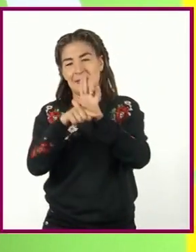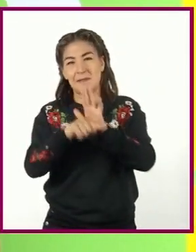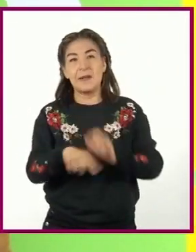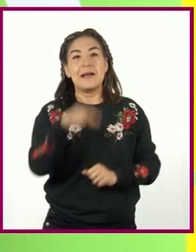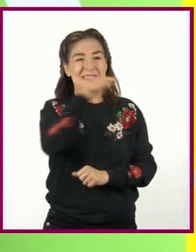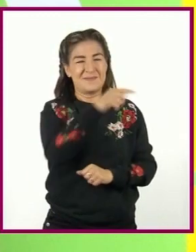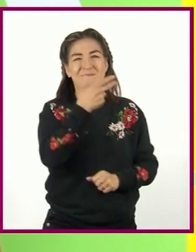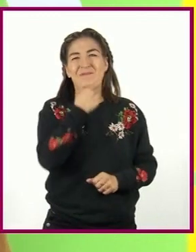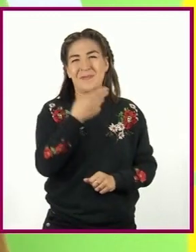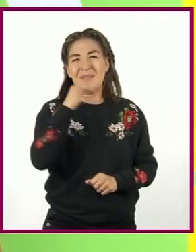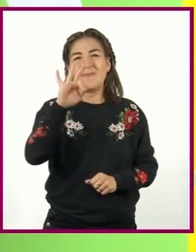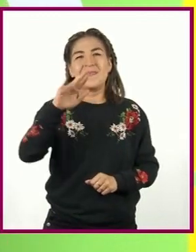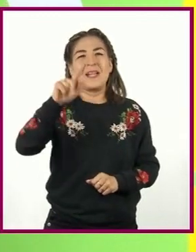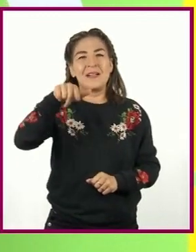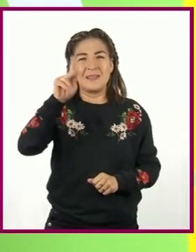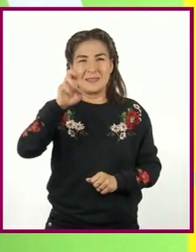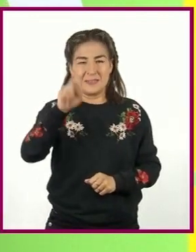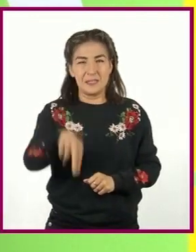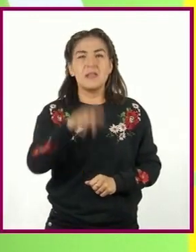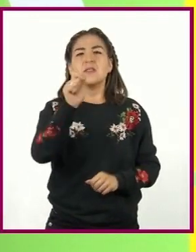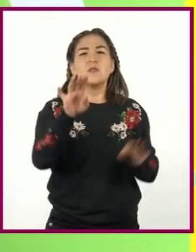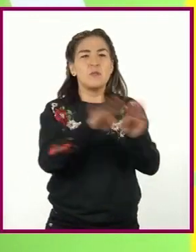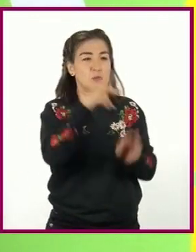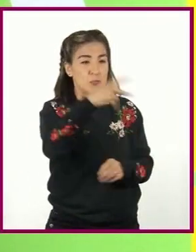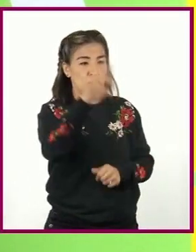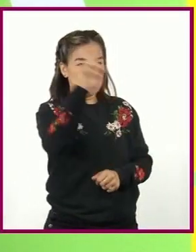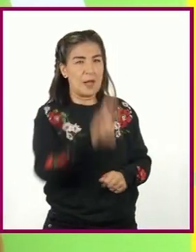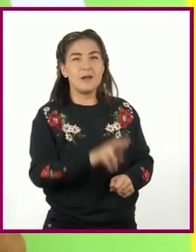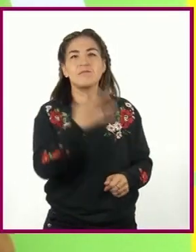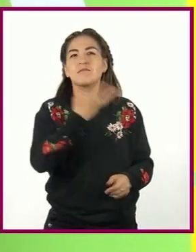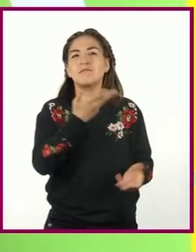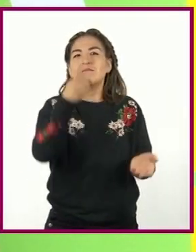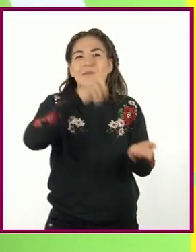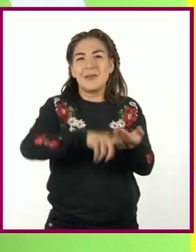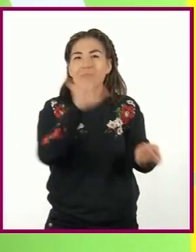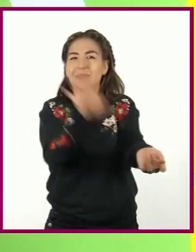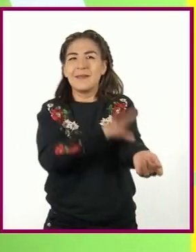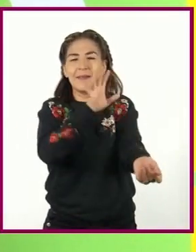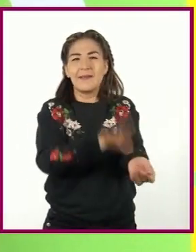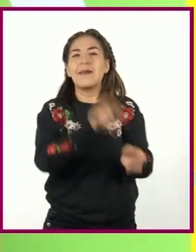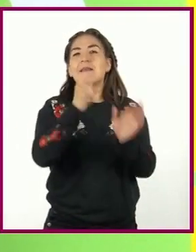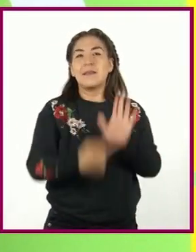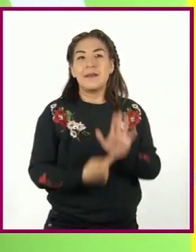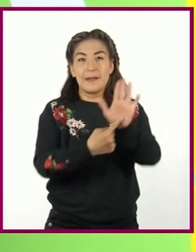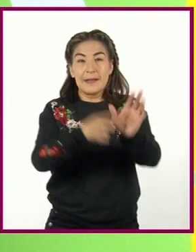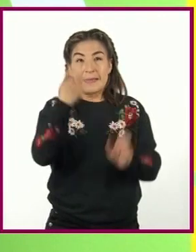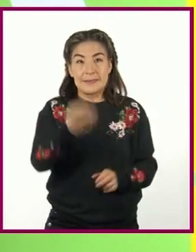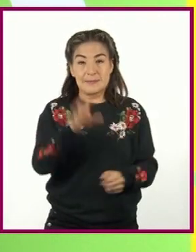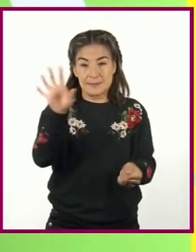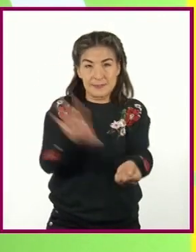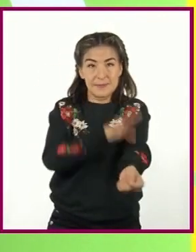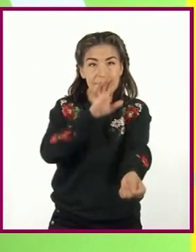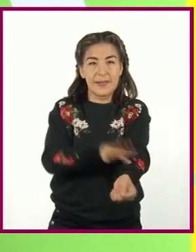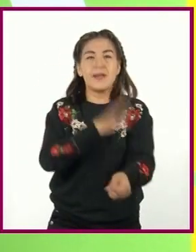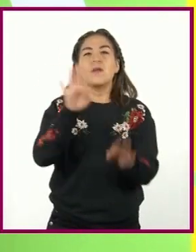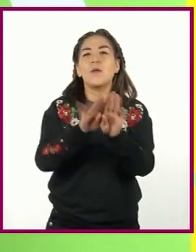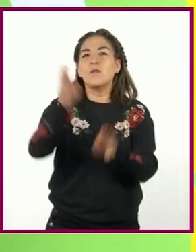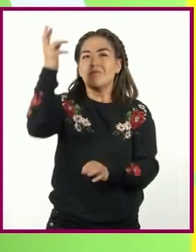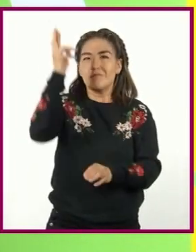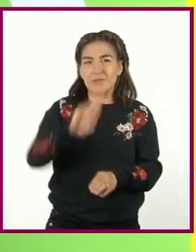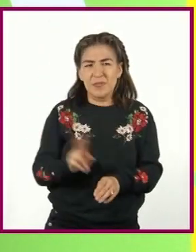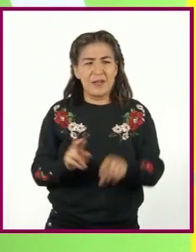Franklin supuso que los rayos tenían carga eléctrica y tomó como evidencia que tanto los rayos como la